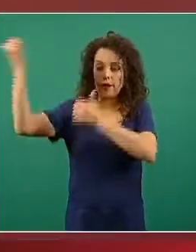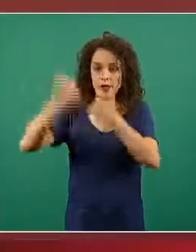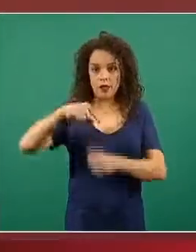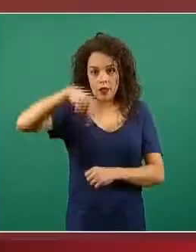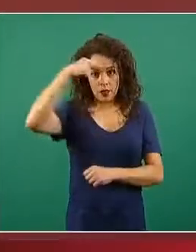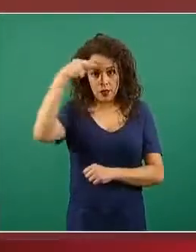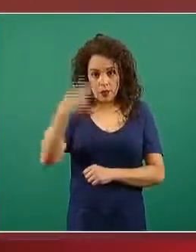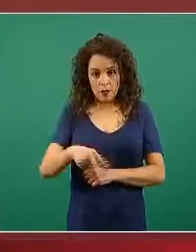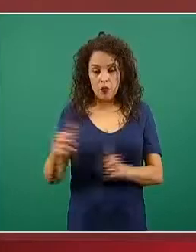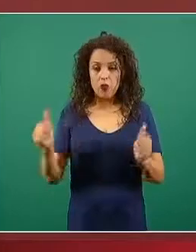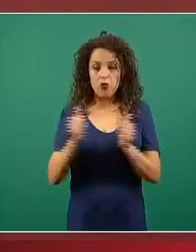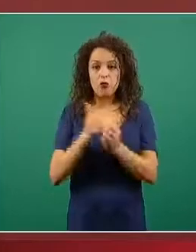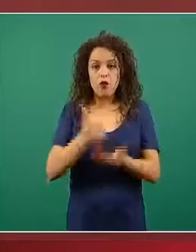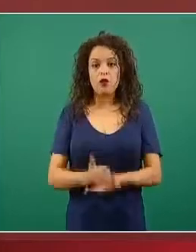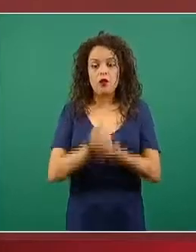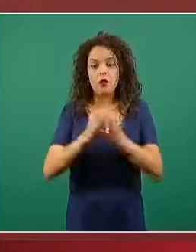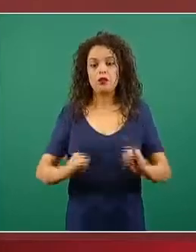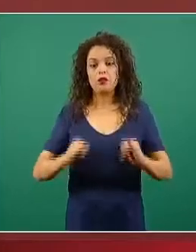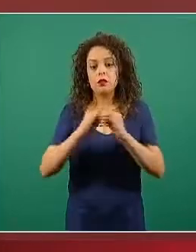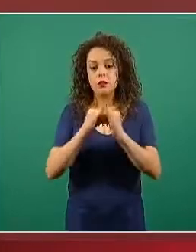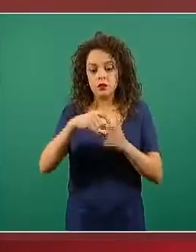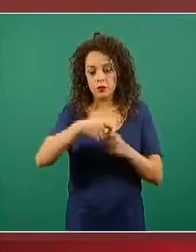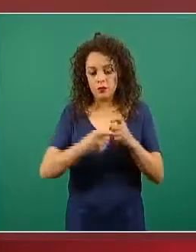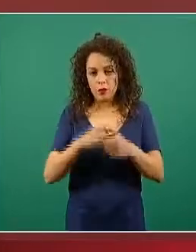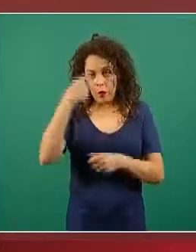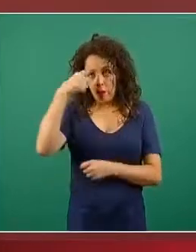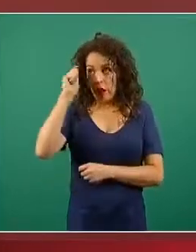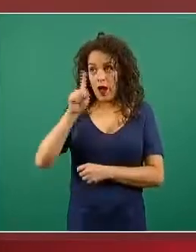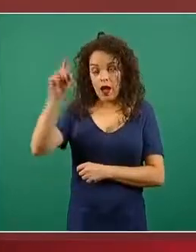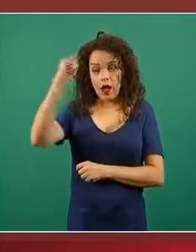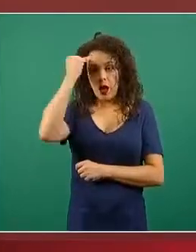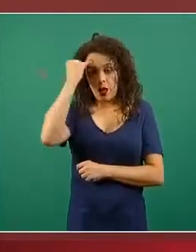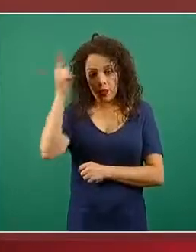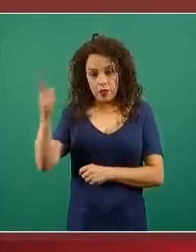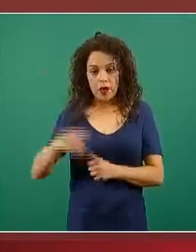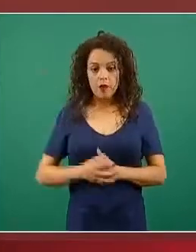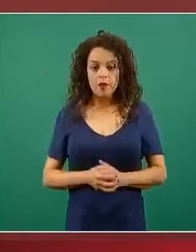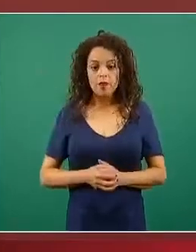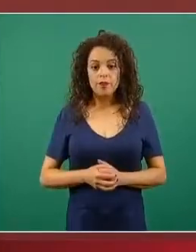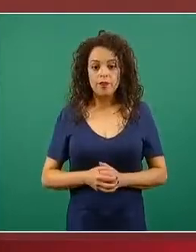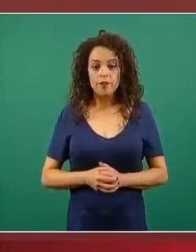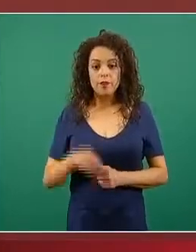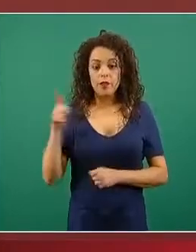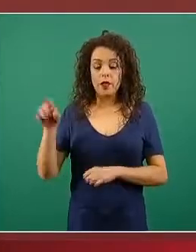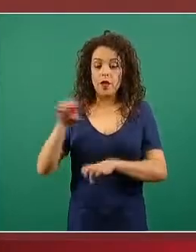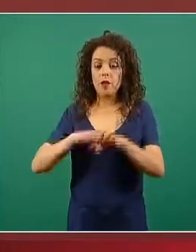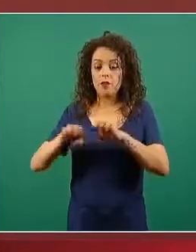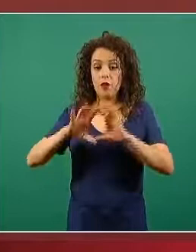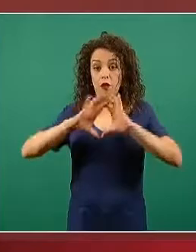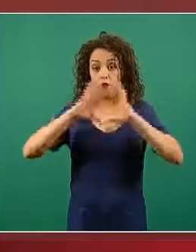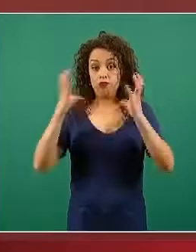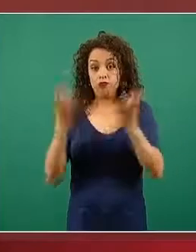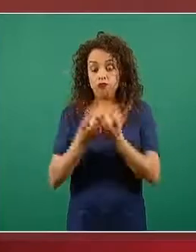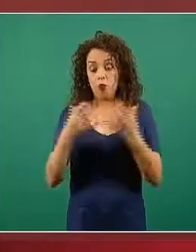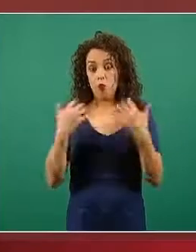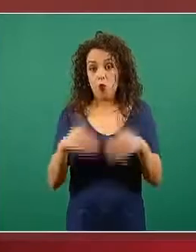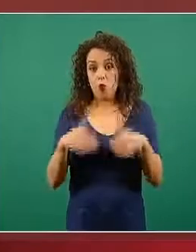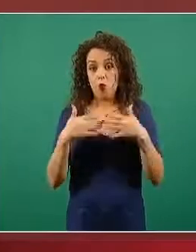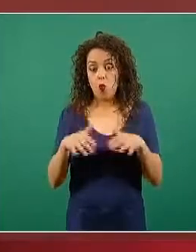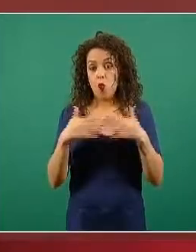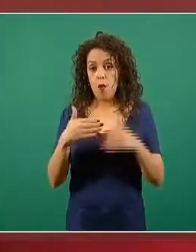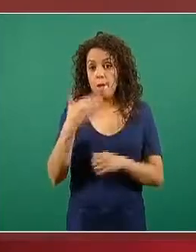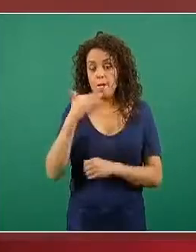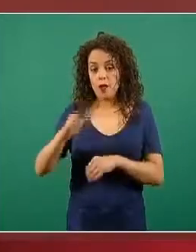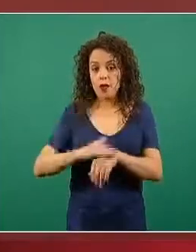del Instituto Serológico de la India, empresa global muy poderosa, precalificada por